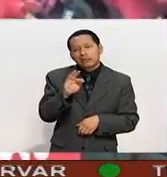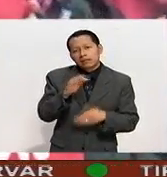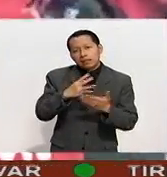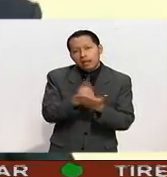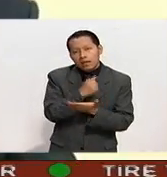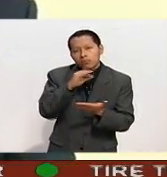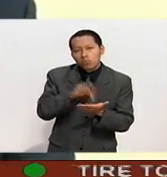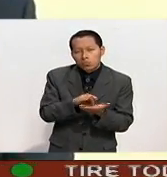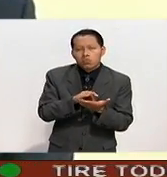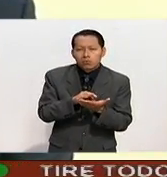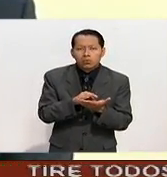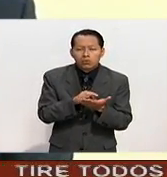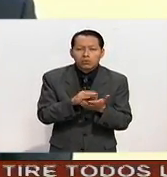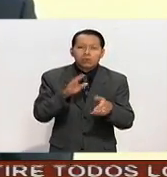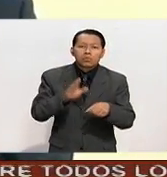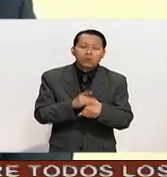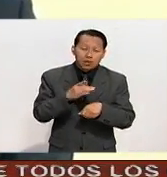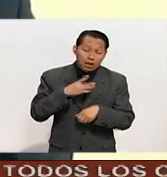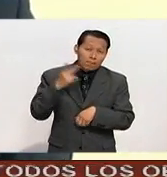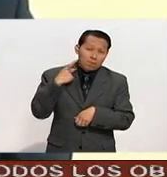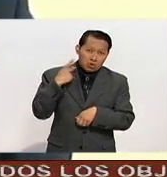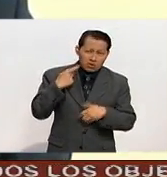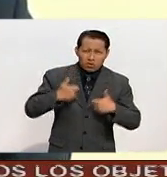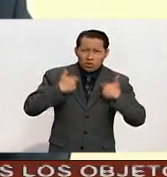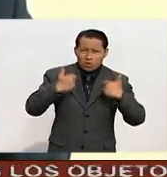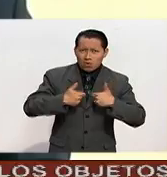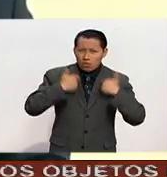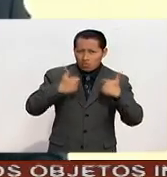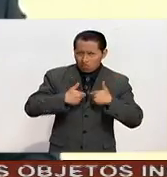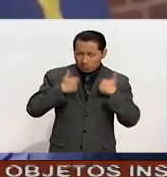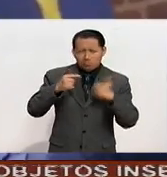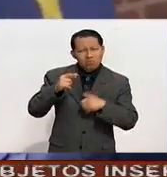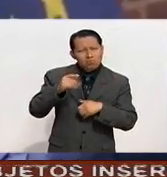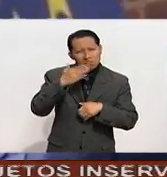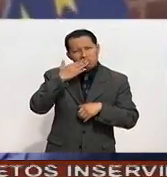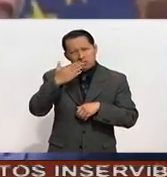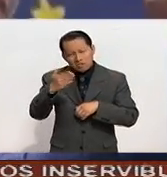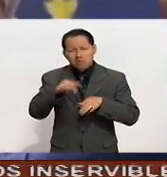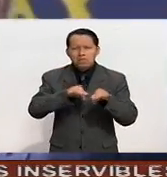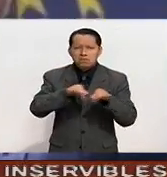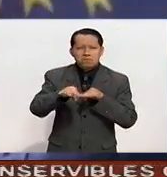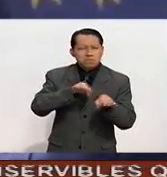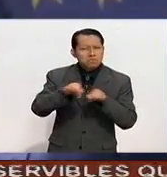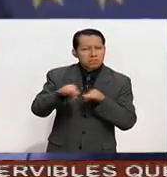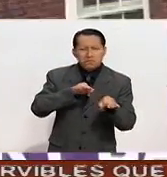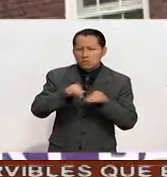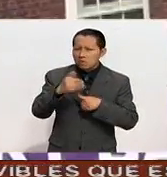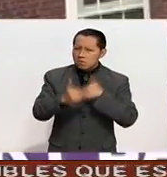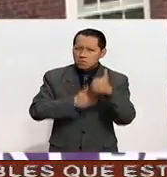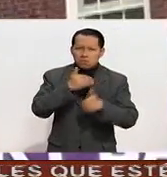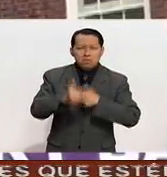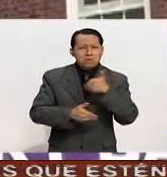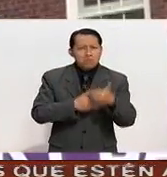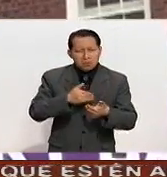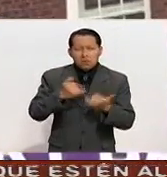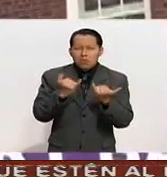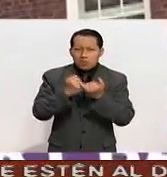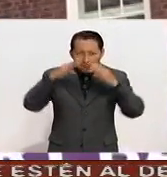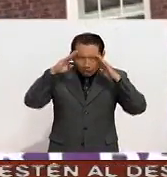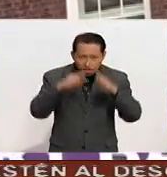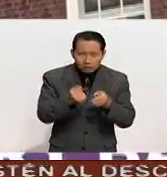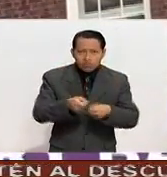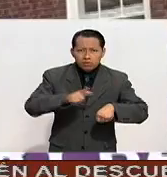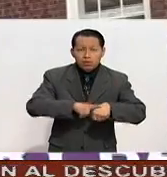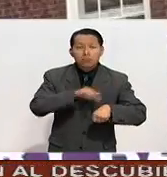que a costa del asesinato de una política joven tan destacada en las filas progresistas y de compromiso social, pudiera darle